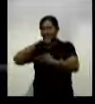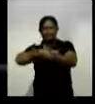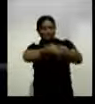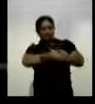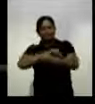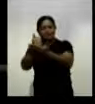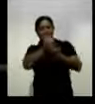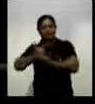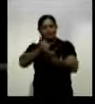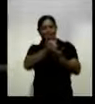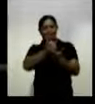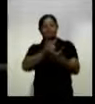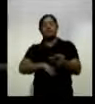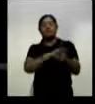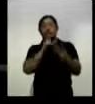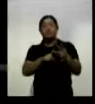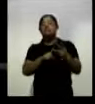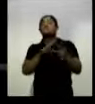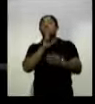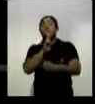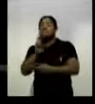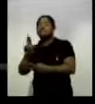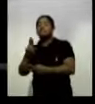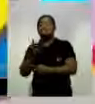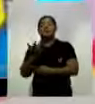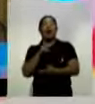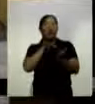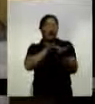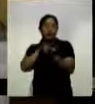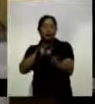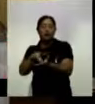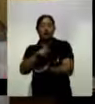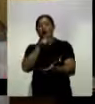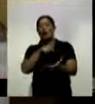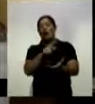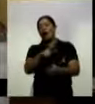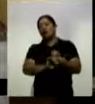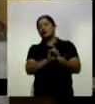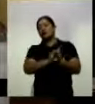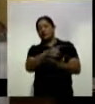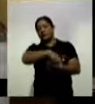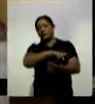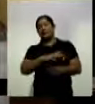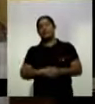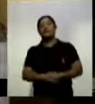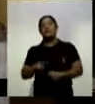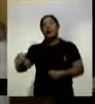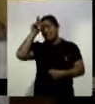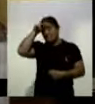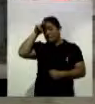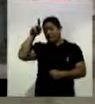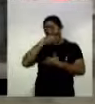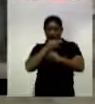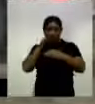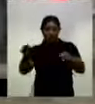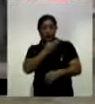y soluciones, para brindar apoyo a las poblaciones afectadas. El presidente peruano Martín Vizcarra anunció medidas para garantizar